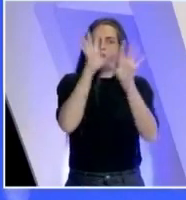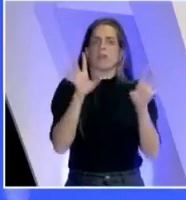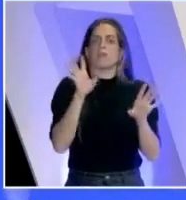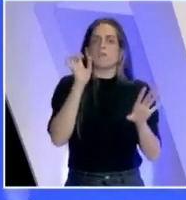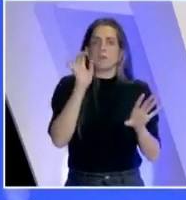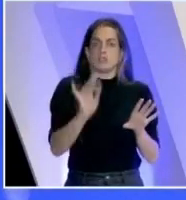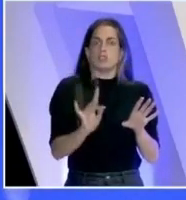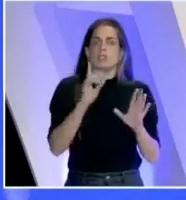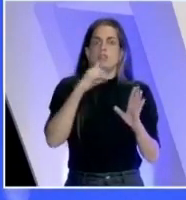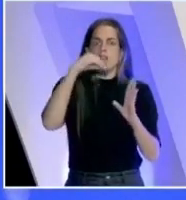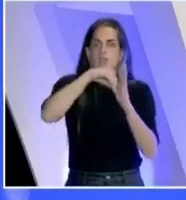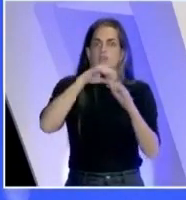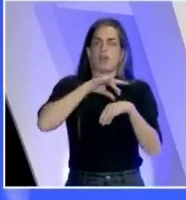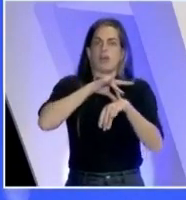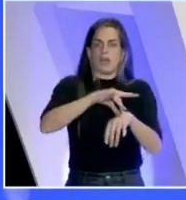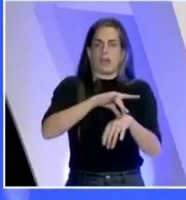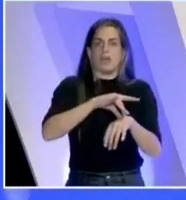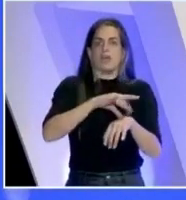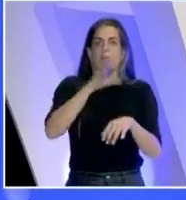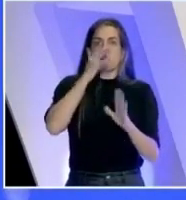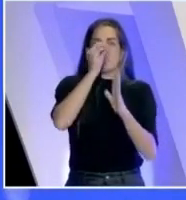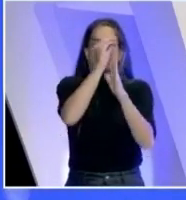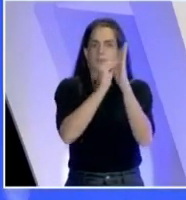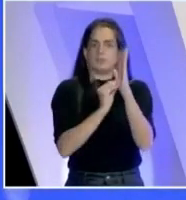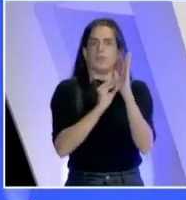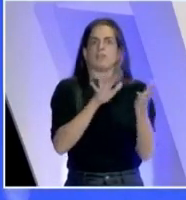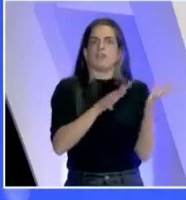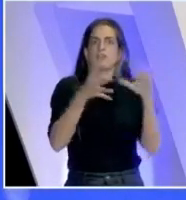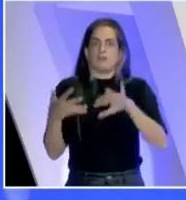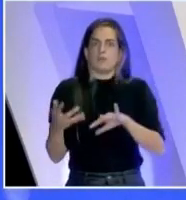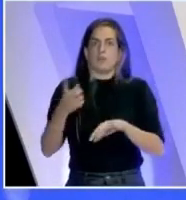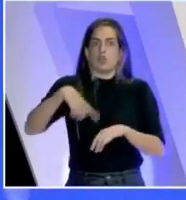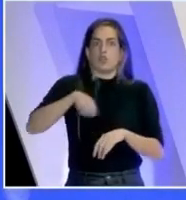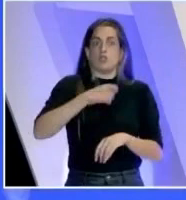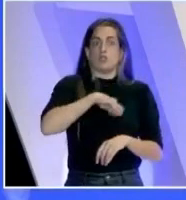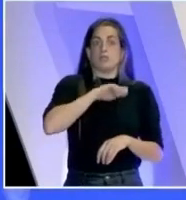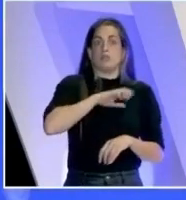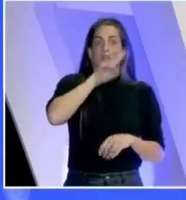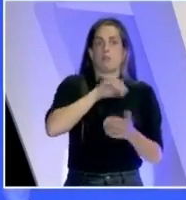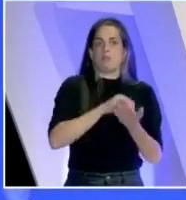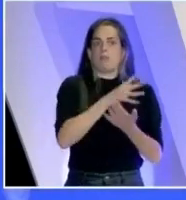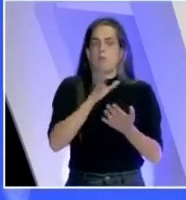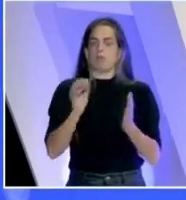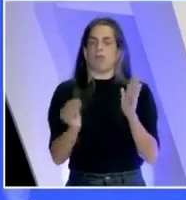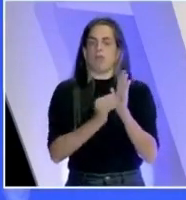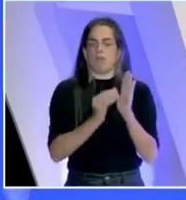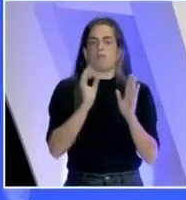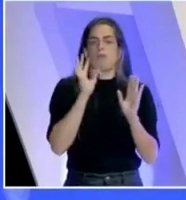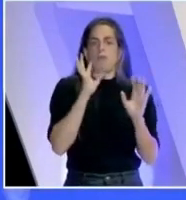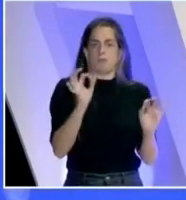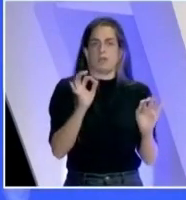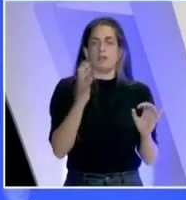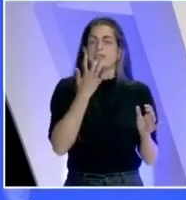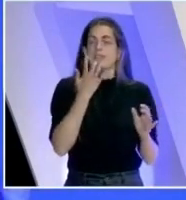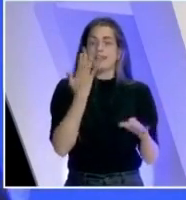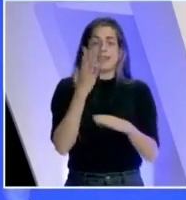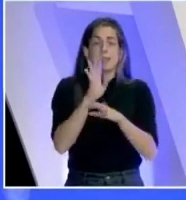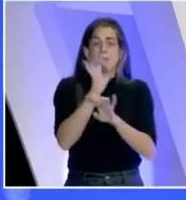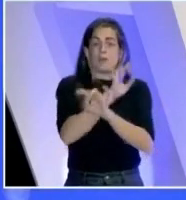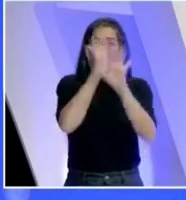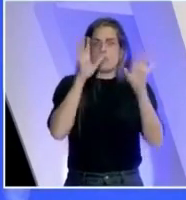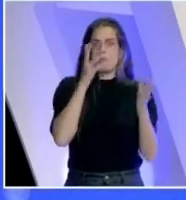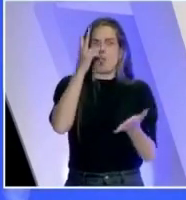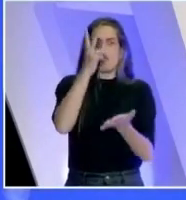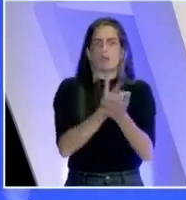de la agenda prioritaria de transformación que estamos señalando en este informe España 2050. Quizás el ejemplo más evidente de la